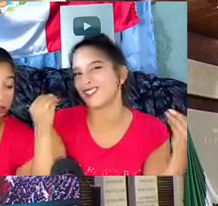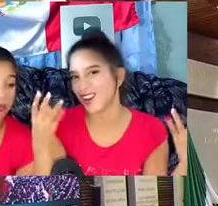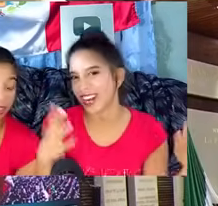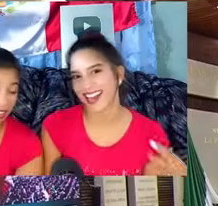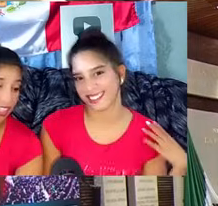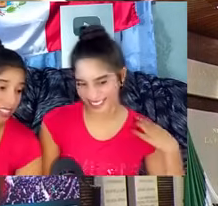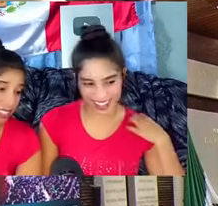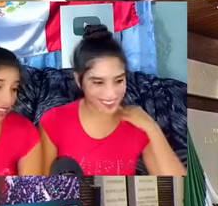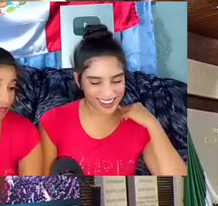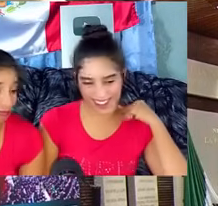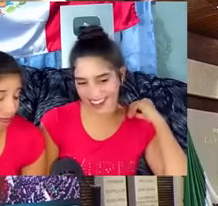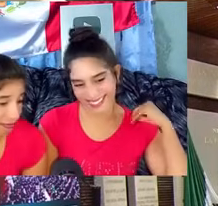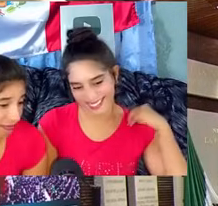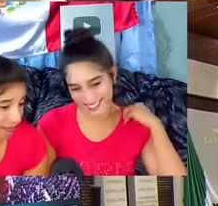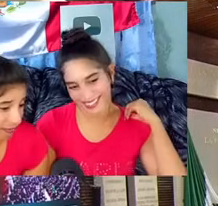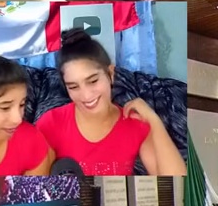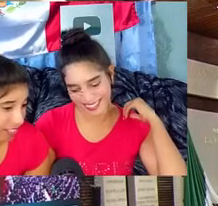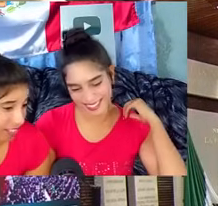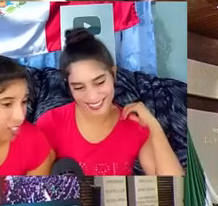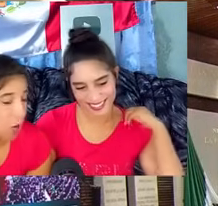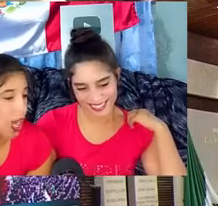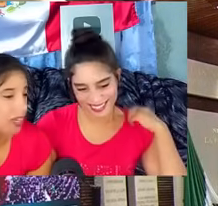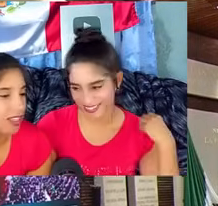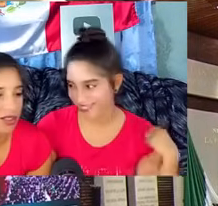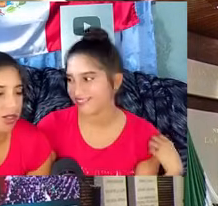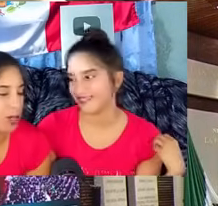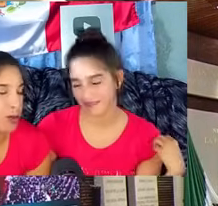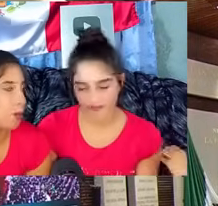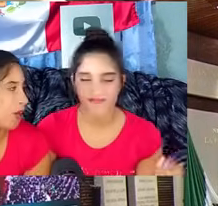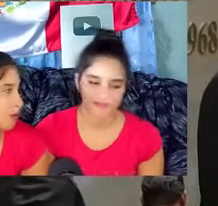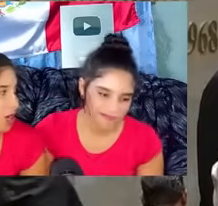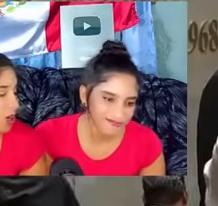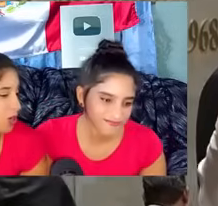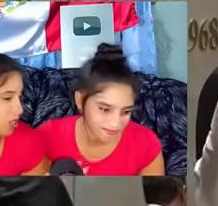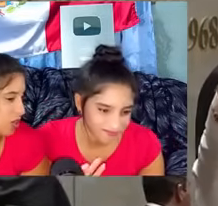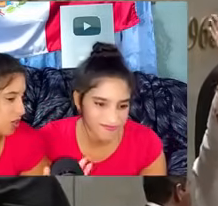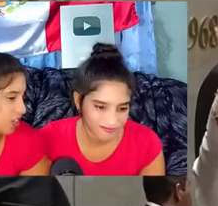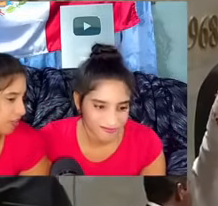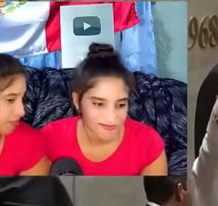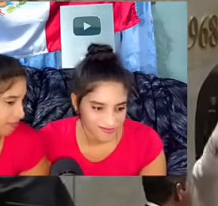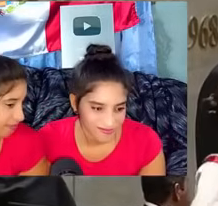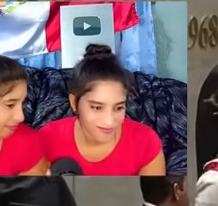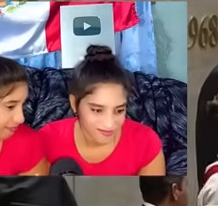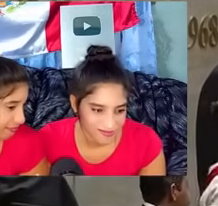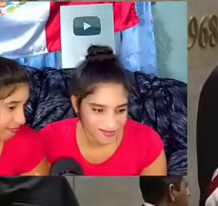haciendo historia. De verdad. Esto es un antes y un después para México, sí o sí.